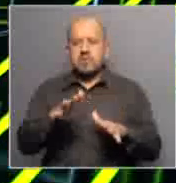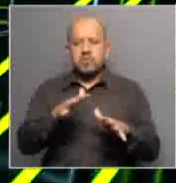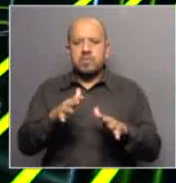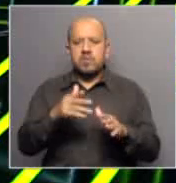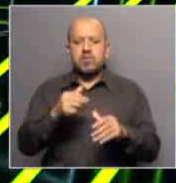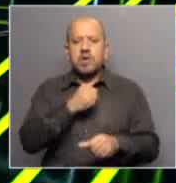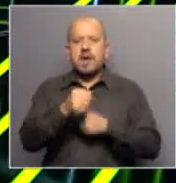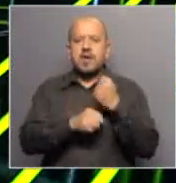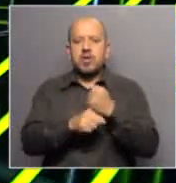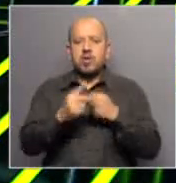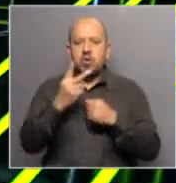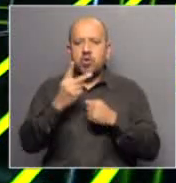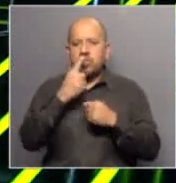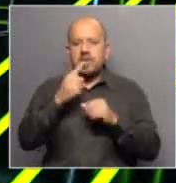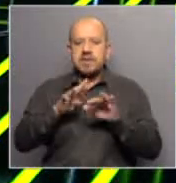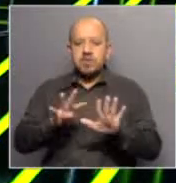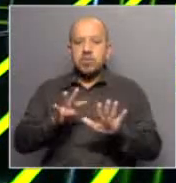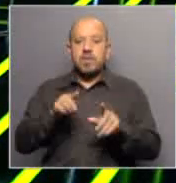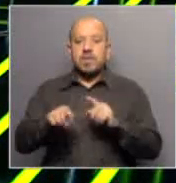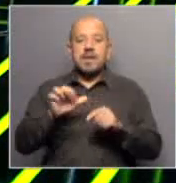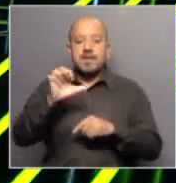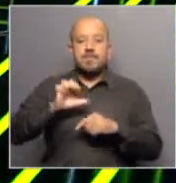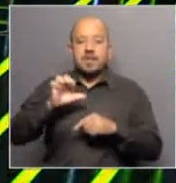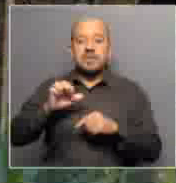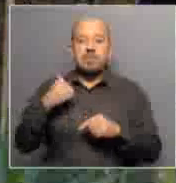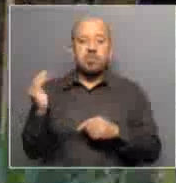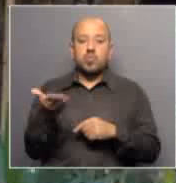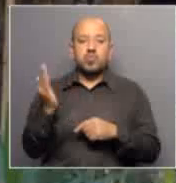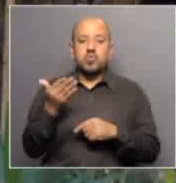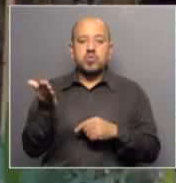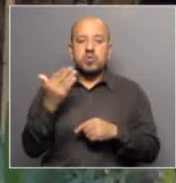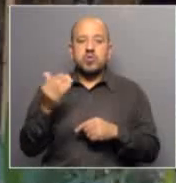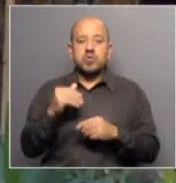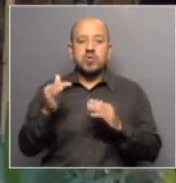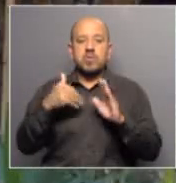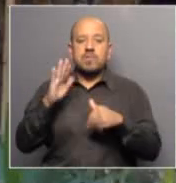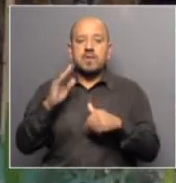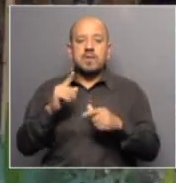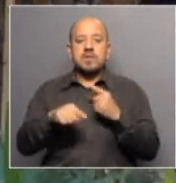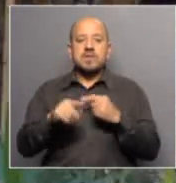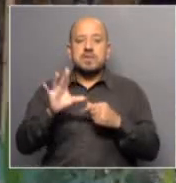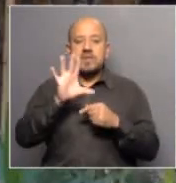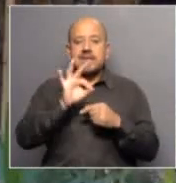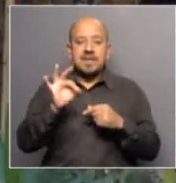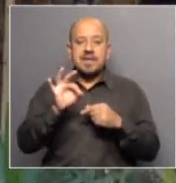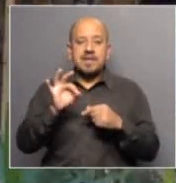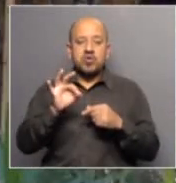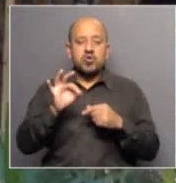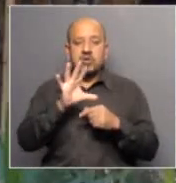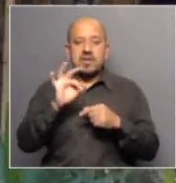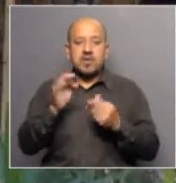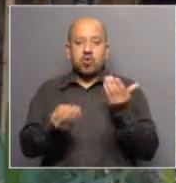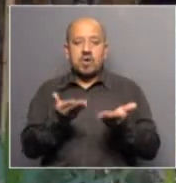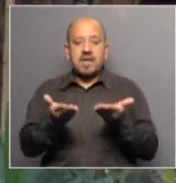que son del año 2019, las empresas estaban produciendo un poquito más de 1/2 tonelada cada una, las dos empresas